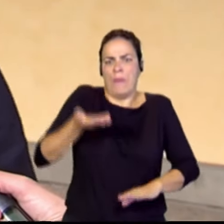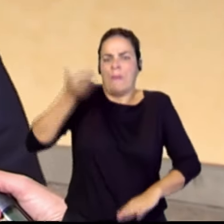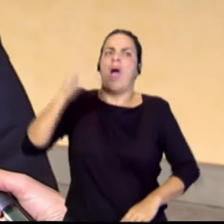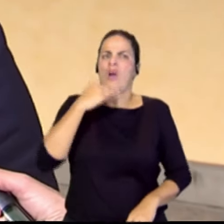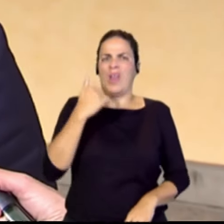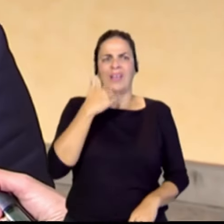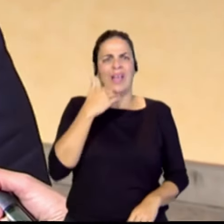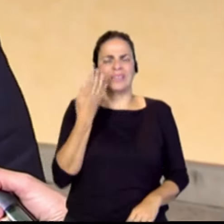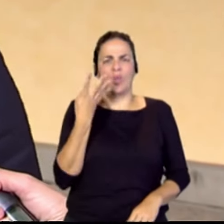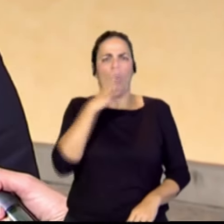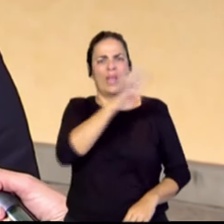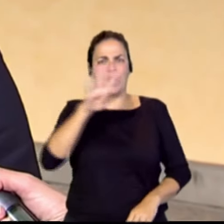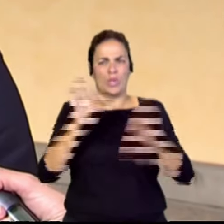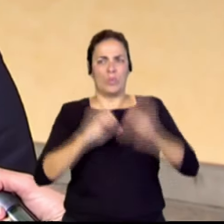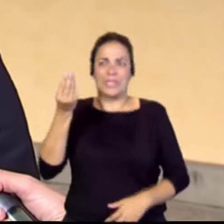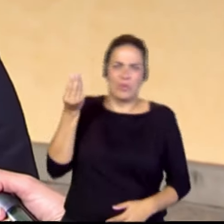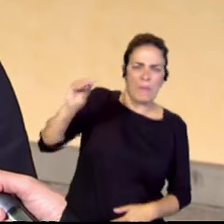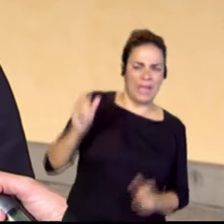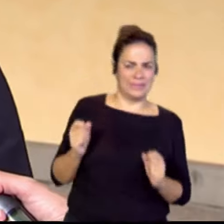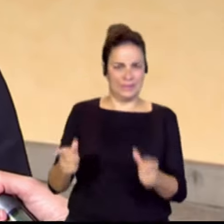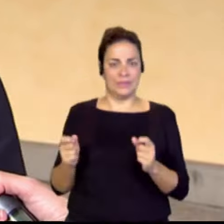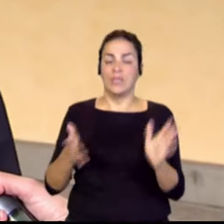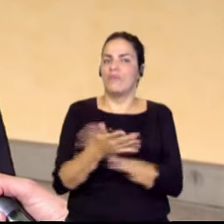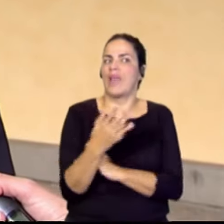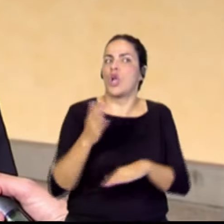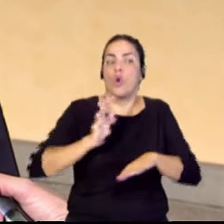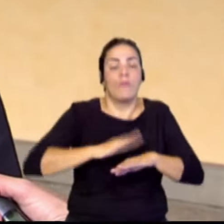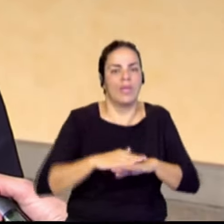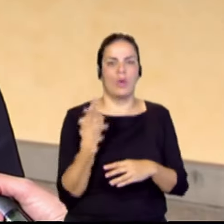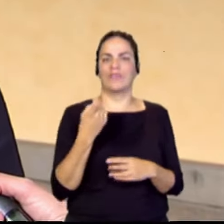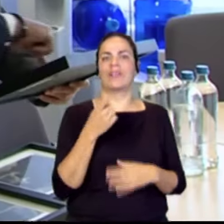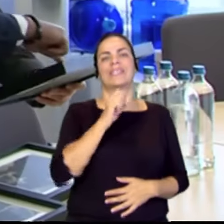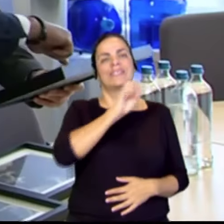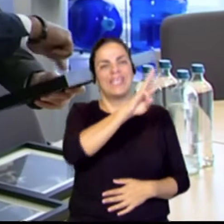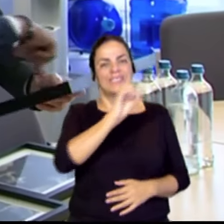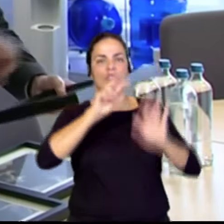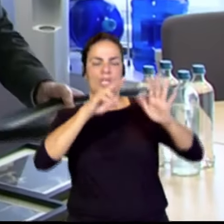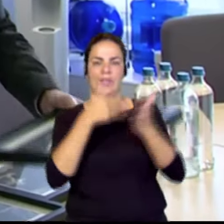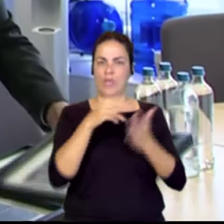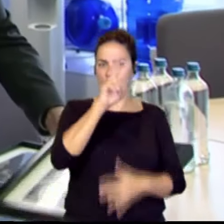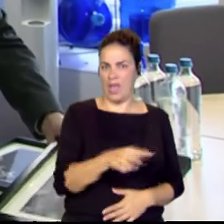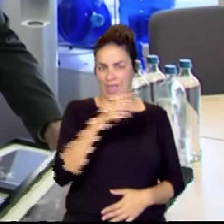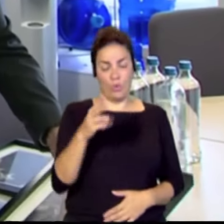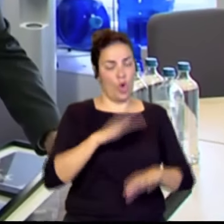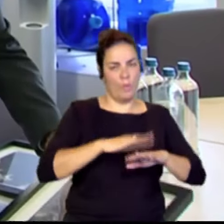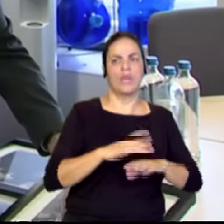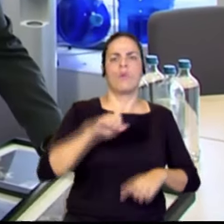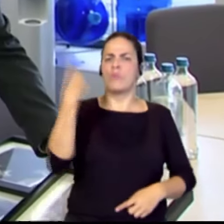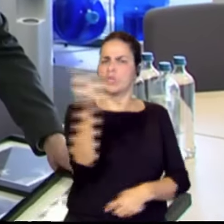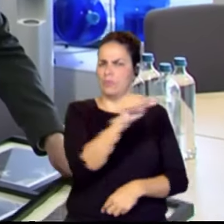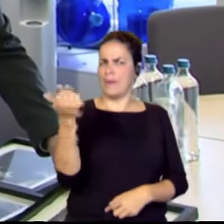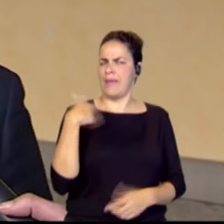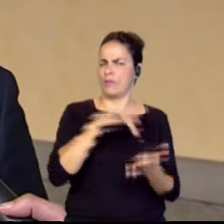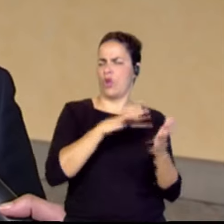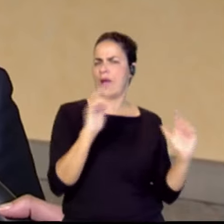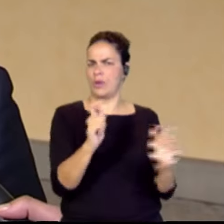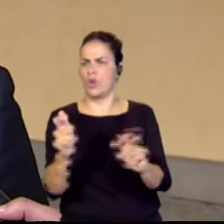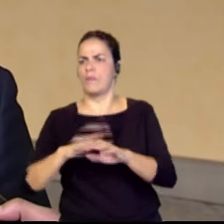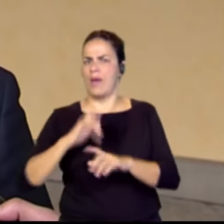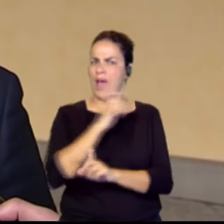por. es decir necesitaríamos como mínimo una ficha de 307 millones de euros la próximas semanas tenemos reuniones para informar y a nivel